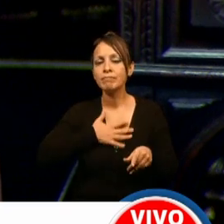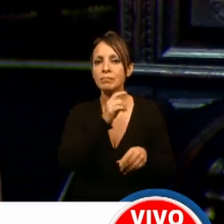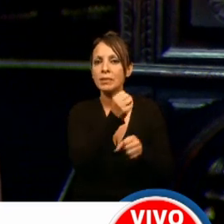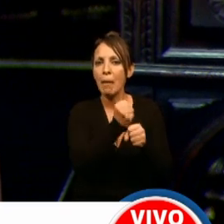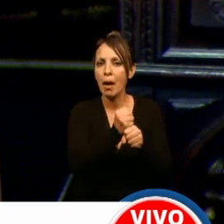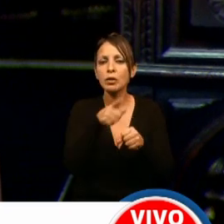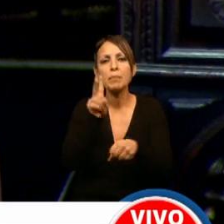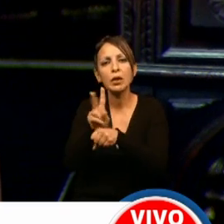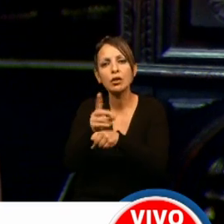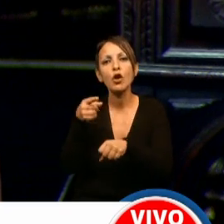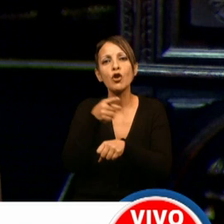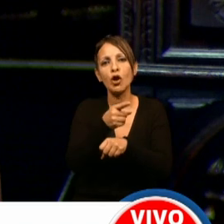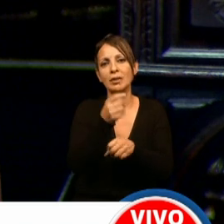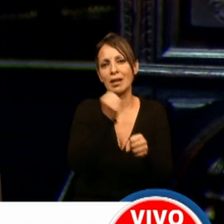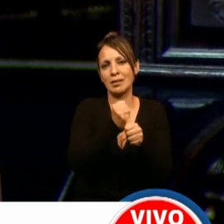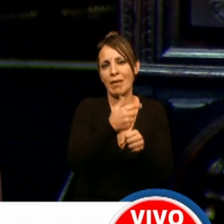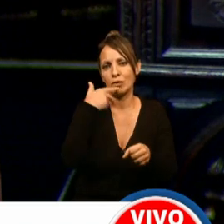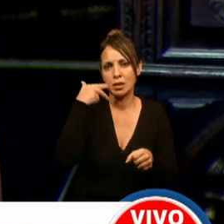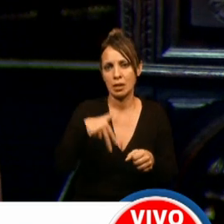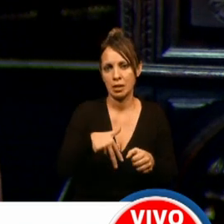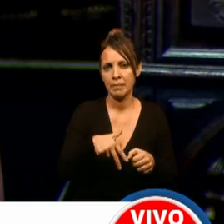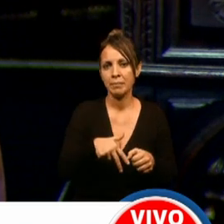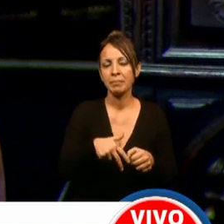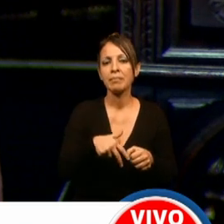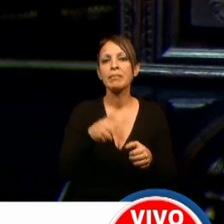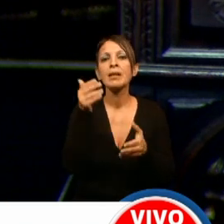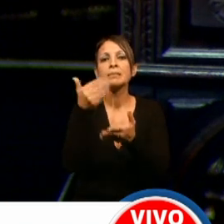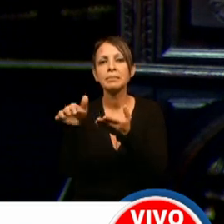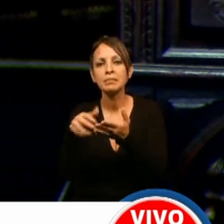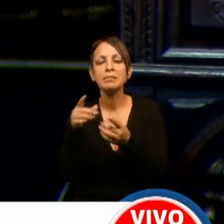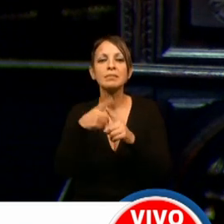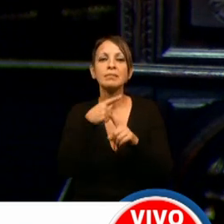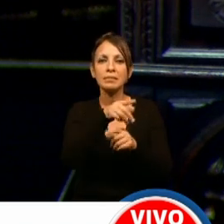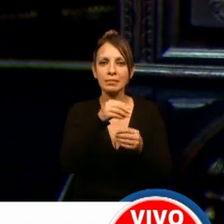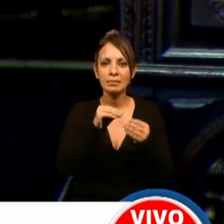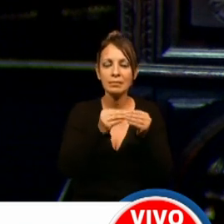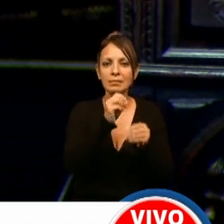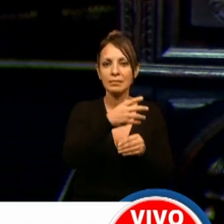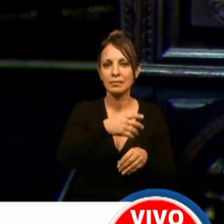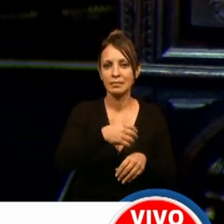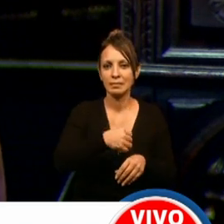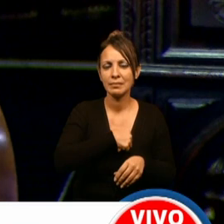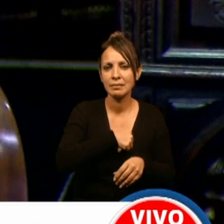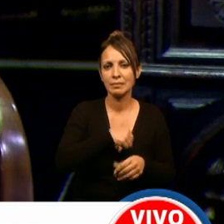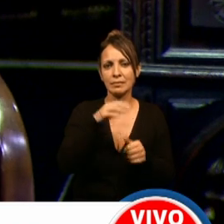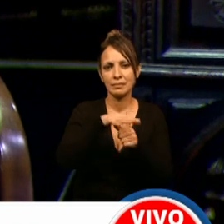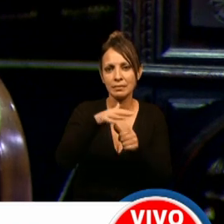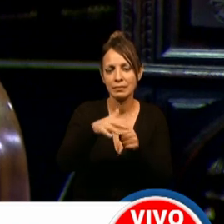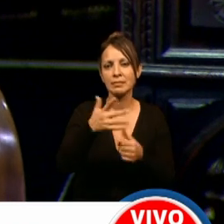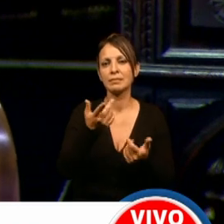protección contra el desempleo sin discriminación por motivos de identidad de género y su expresión